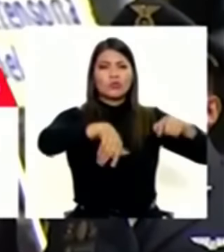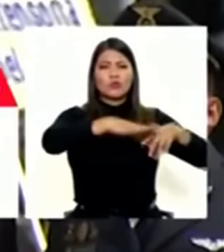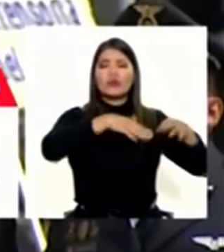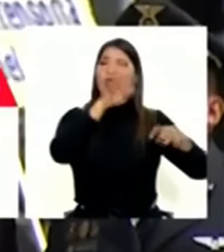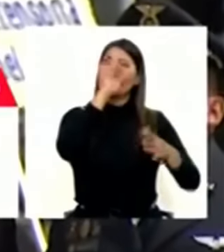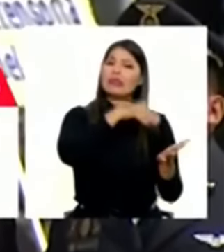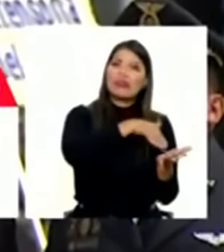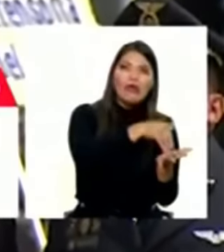indefensos